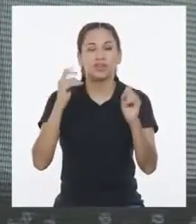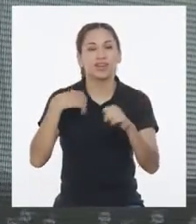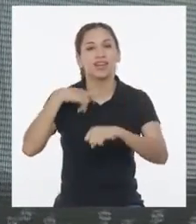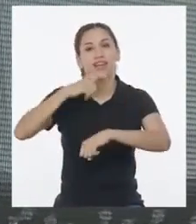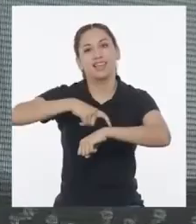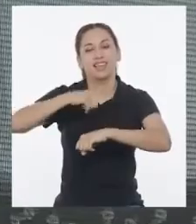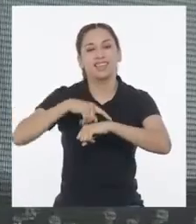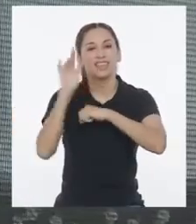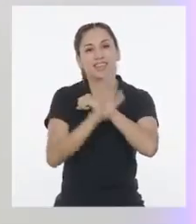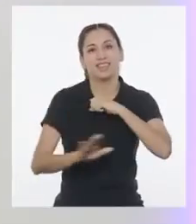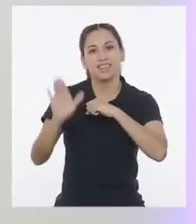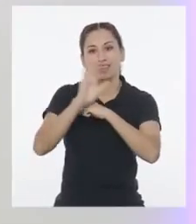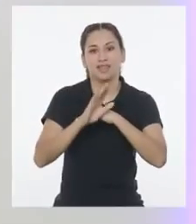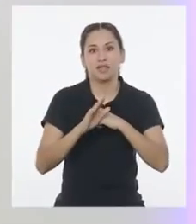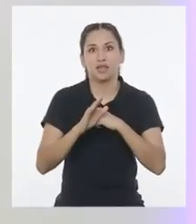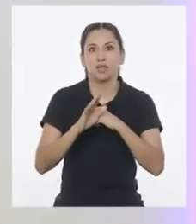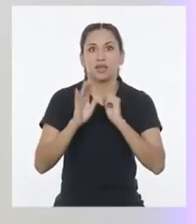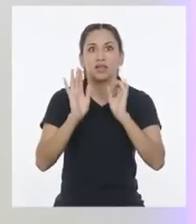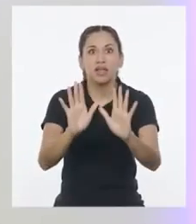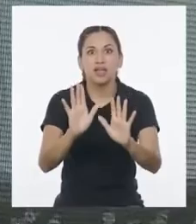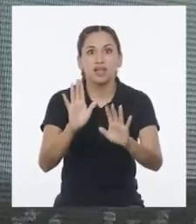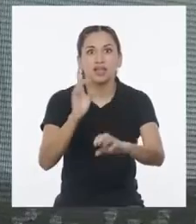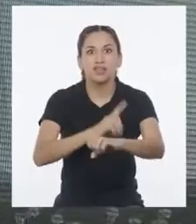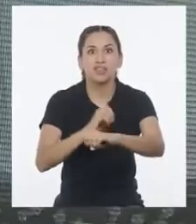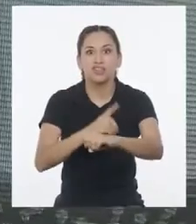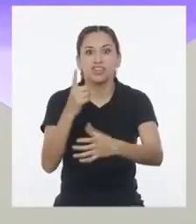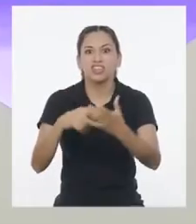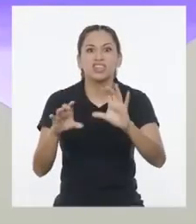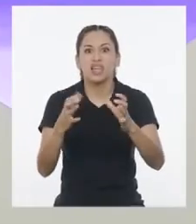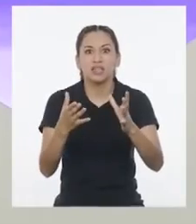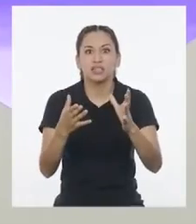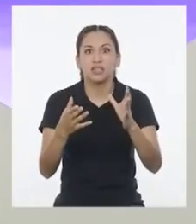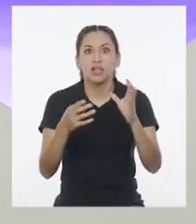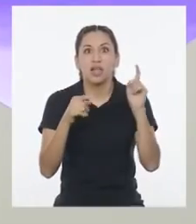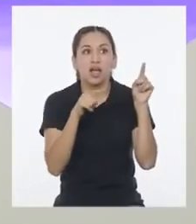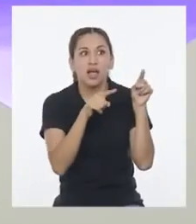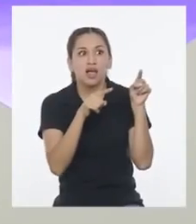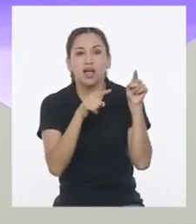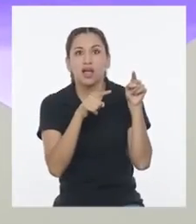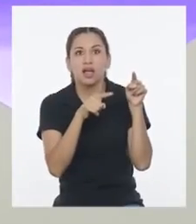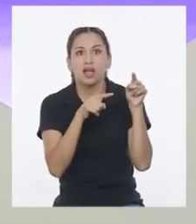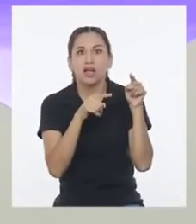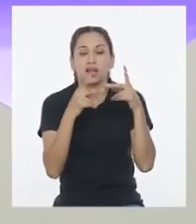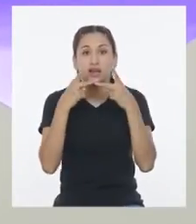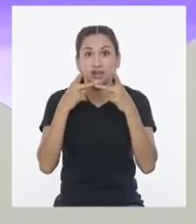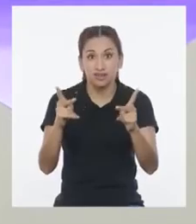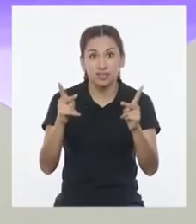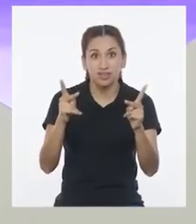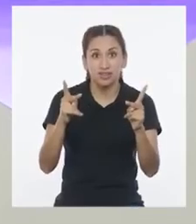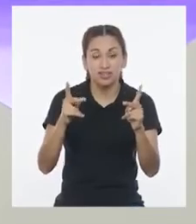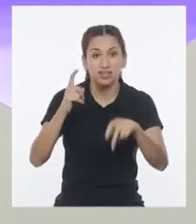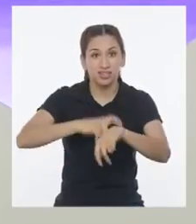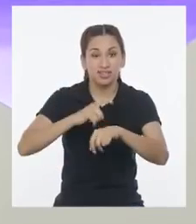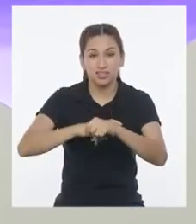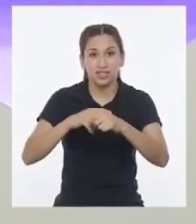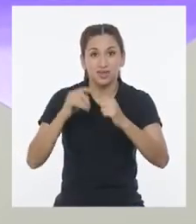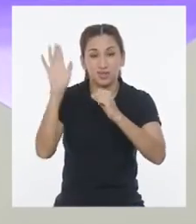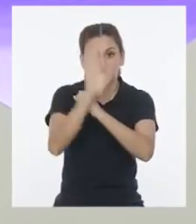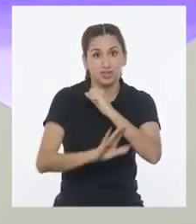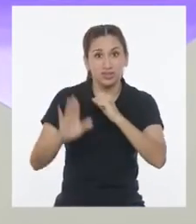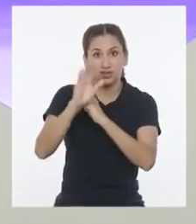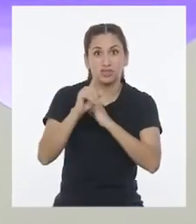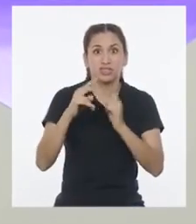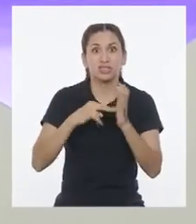ciudadana. ¿Qué haces, Impositive? ¡Es Eso de difundir la inseguridad ciudadana que menciona Impositive